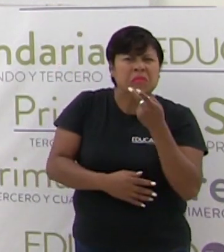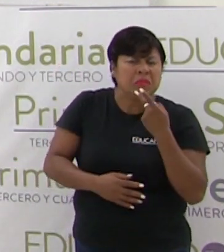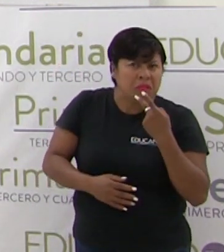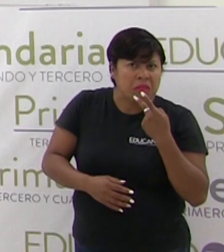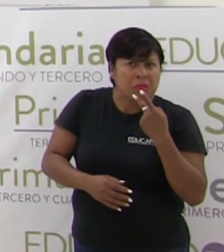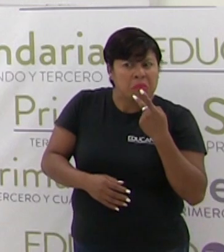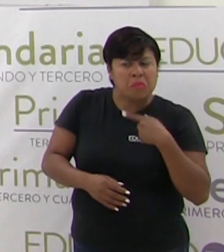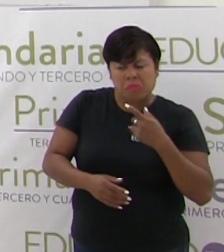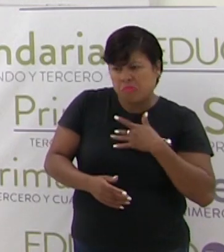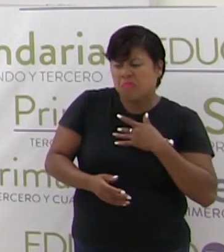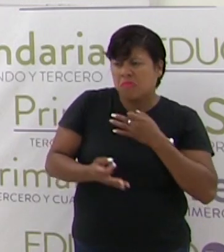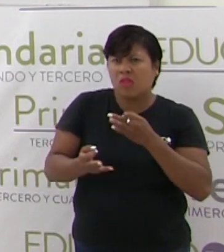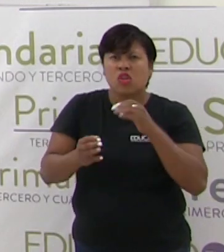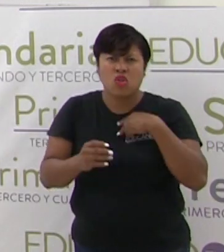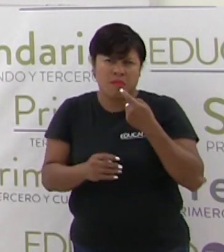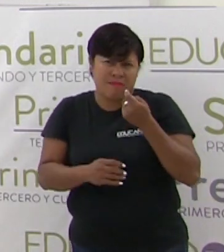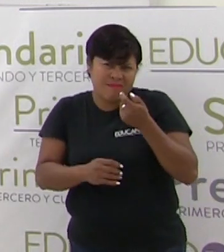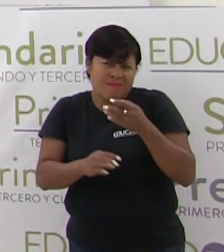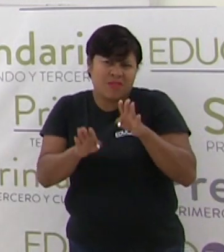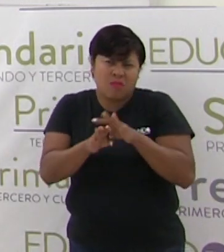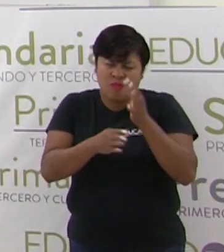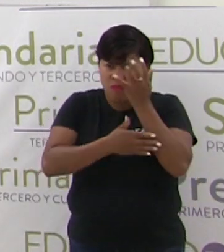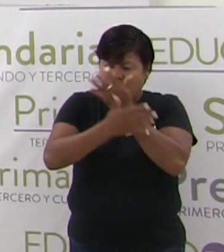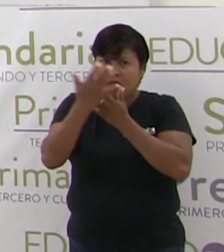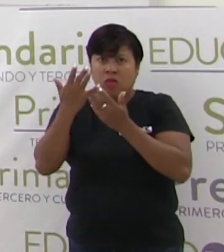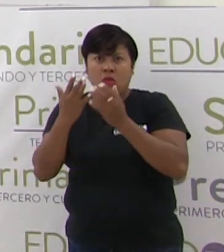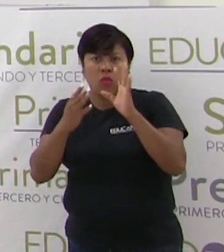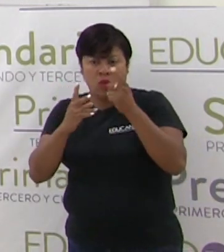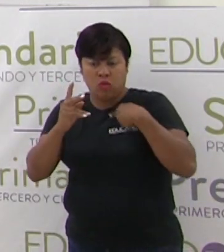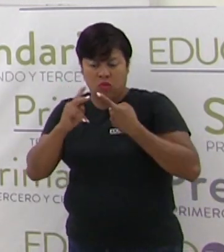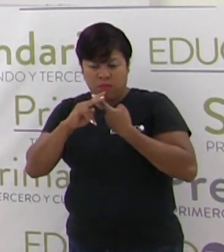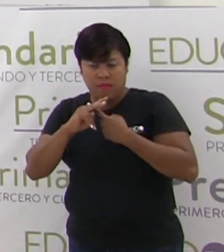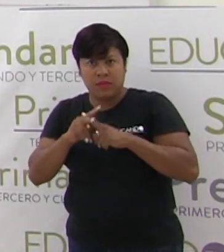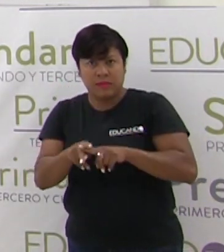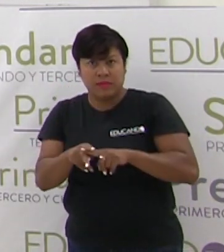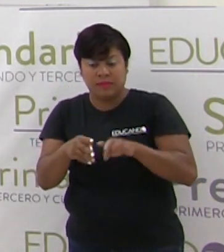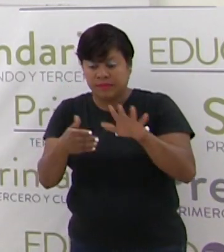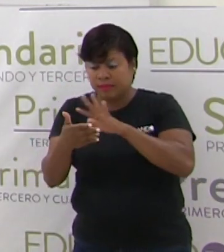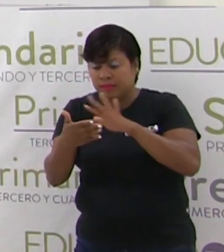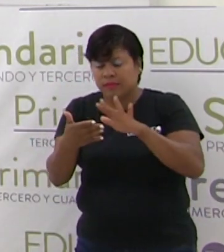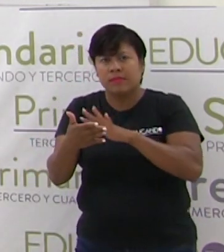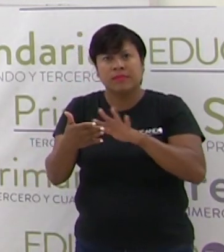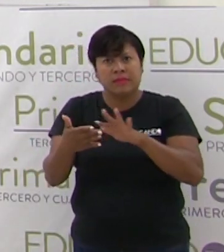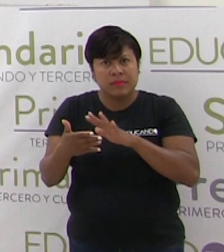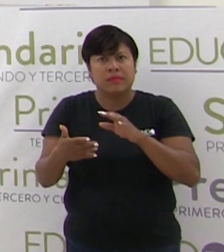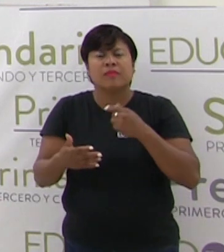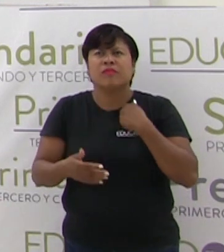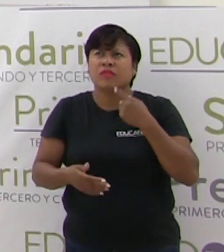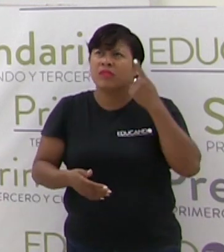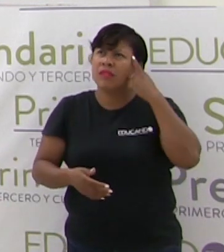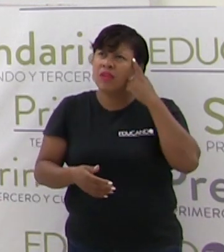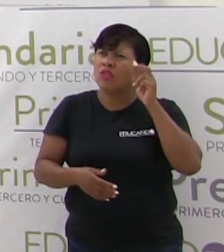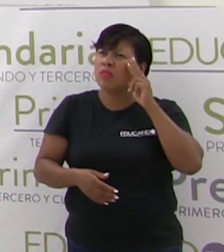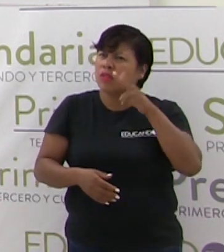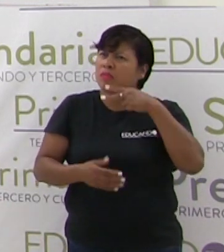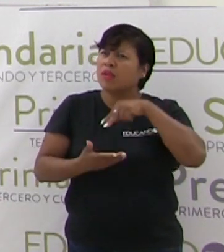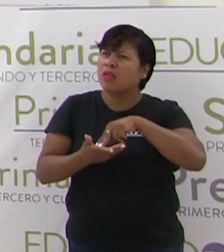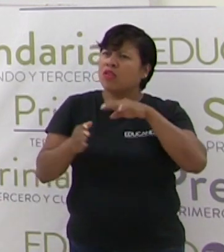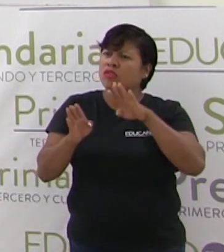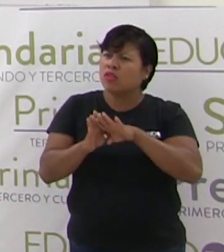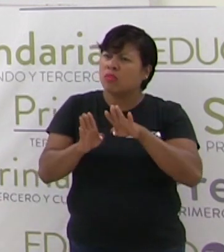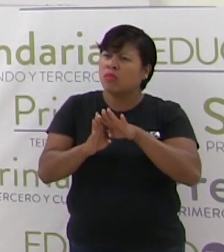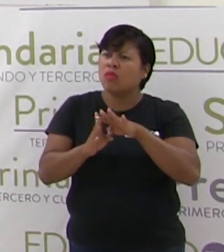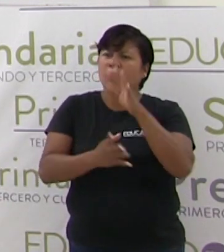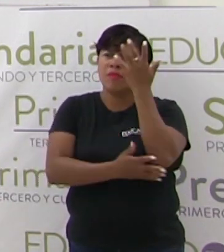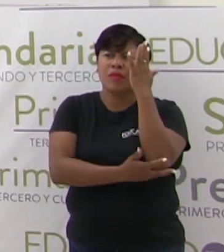O sea, sí me confundía un poco, pero cuando empecé a repetirlo en mi mente, decía, los vi parados como